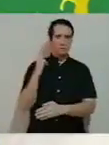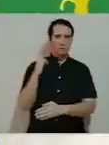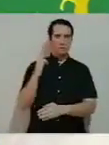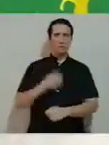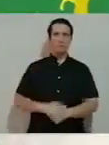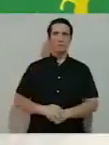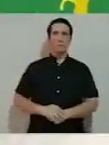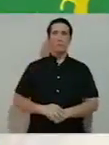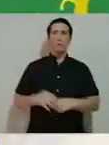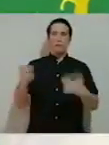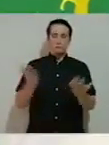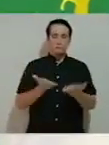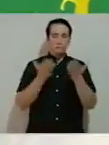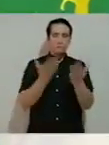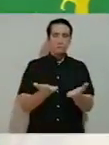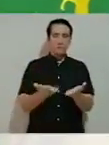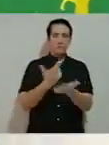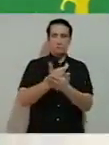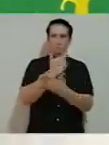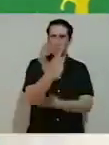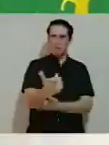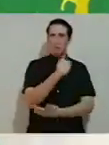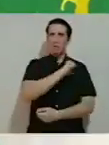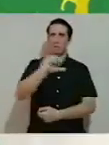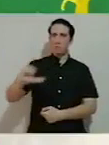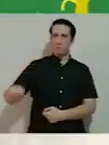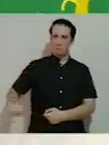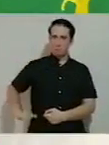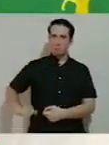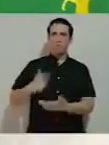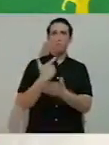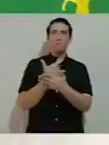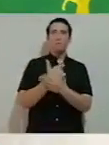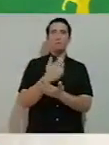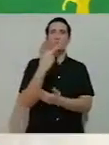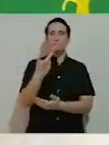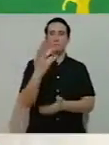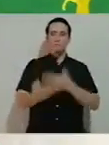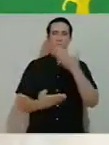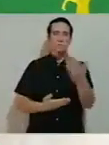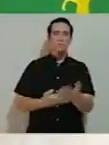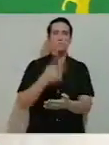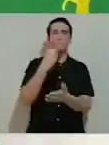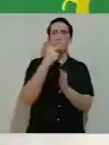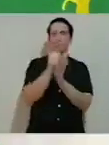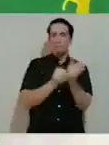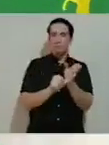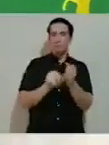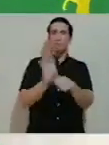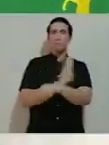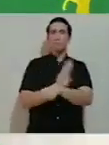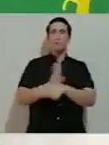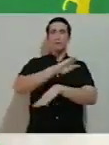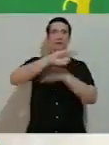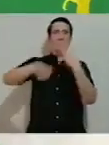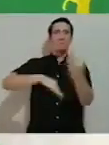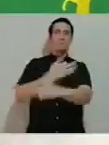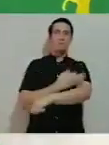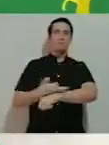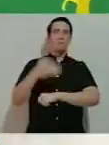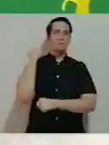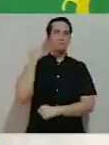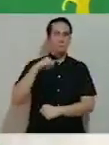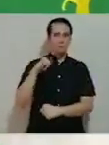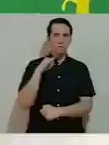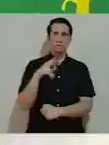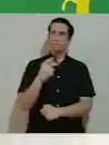mayo. Esto lo haremos entregando los recursos a los ayuntamientos de lo que cuestan estos servicios durante 2 meses para beneficiar a todas las